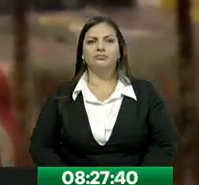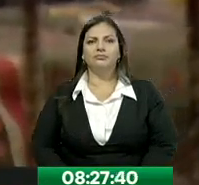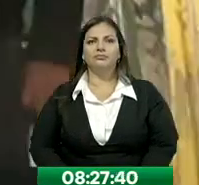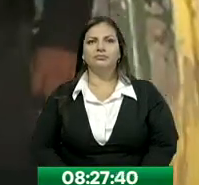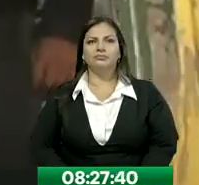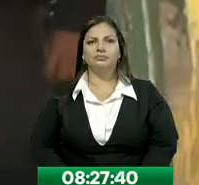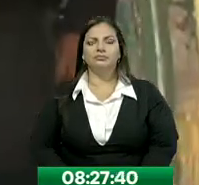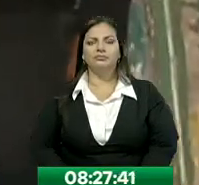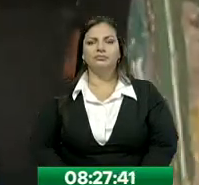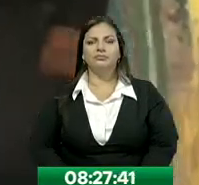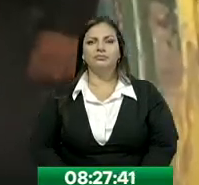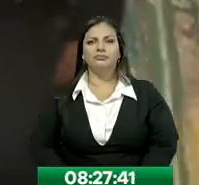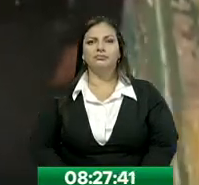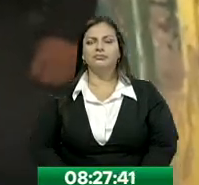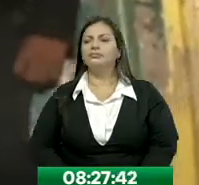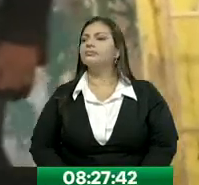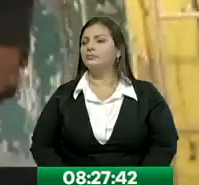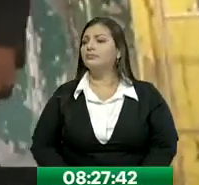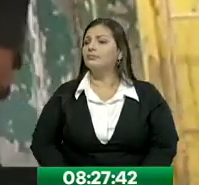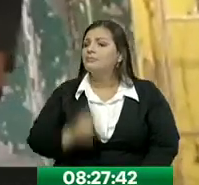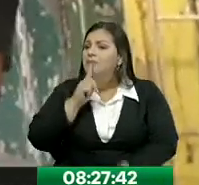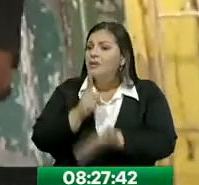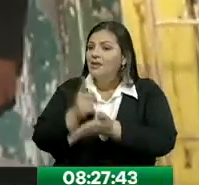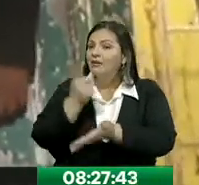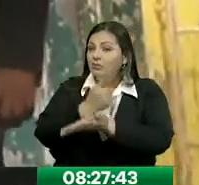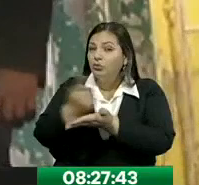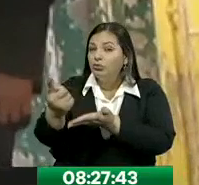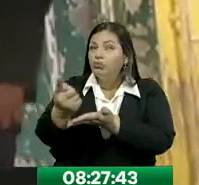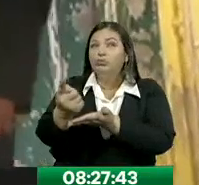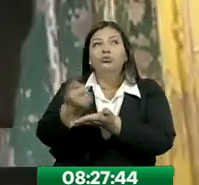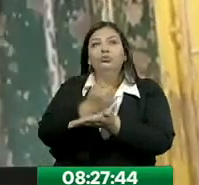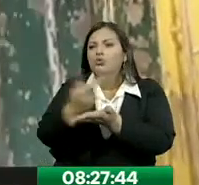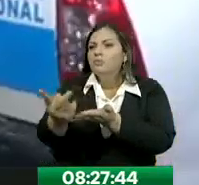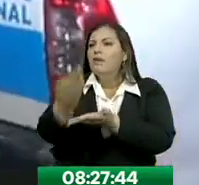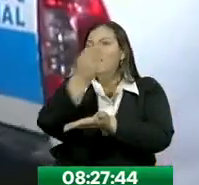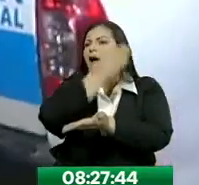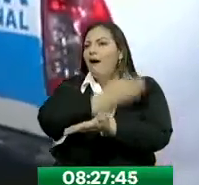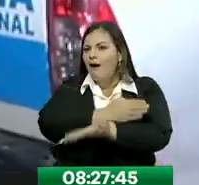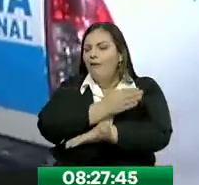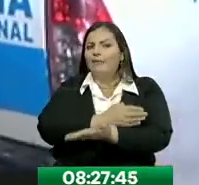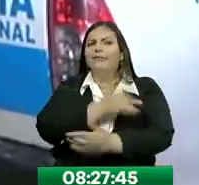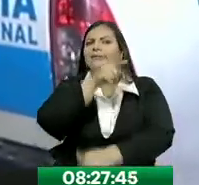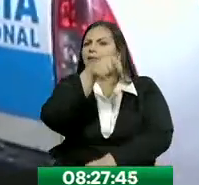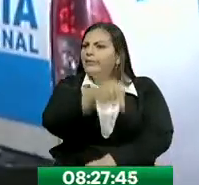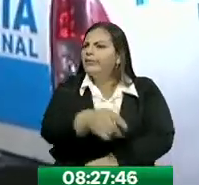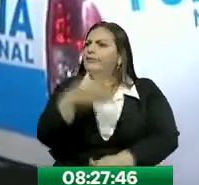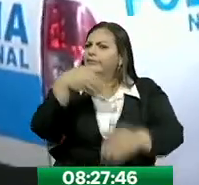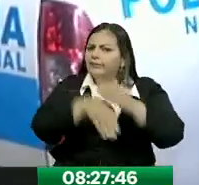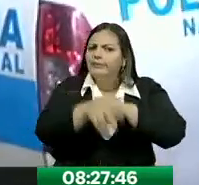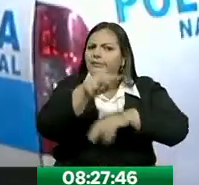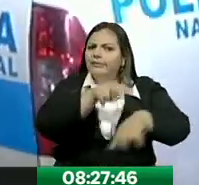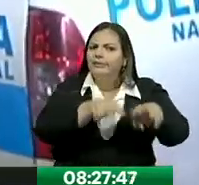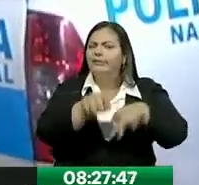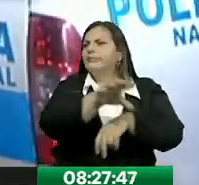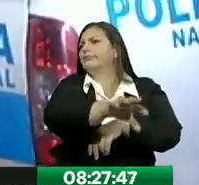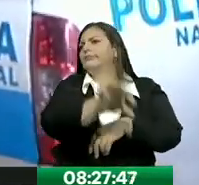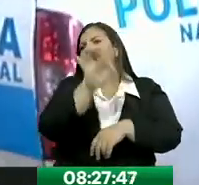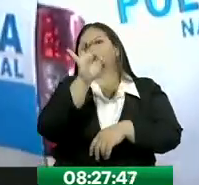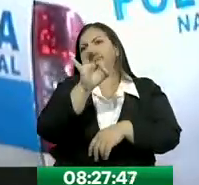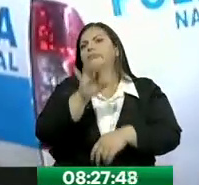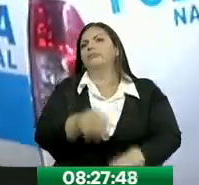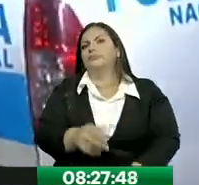ley. Hace unos 15 días se procedió a allanar también este bien inmueble, en la cual también se aprehendió una persona que también